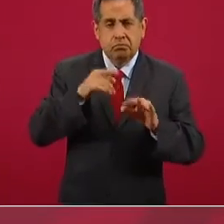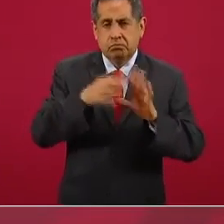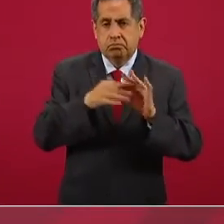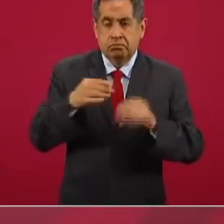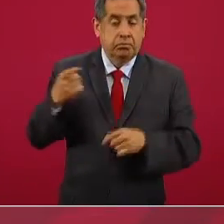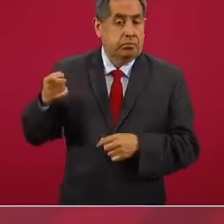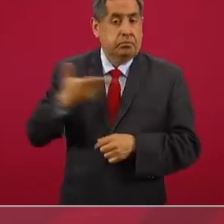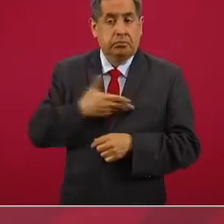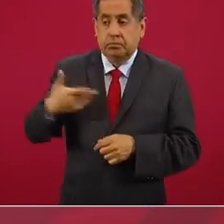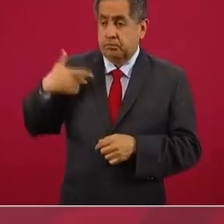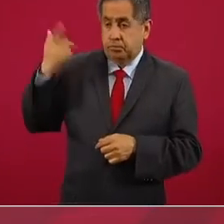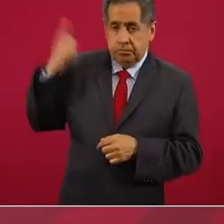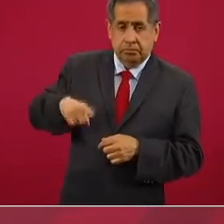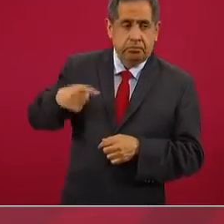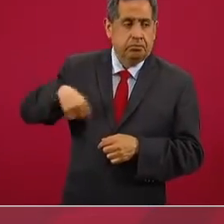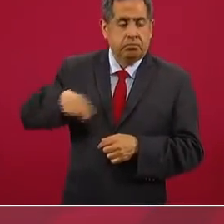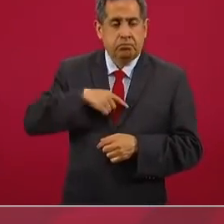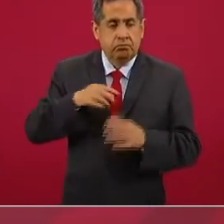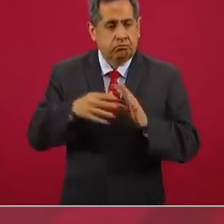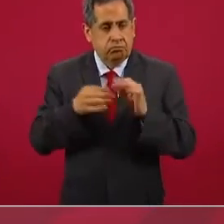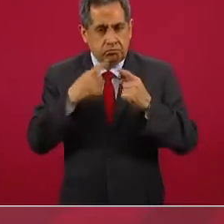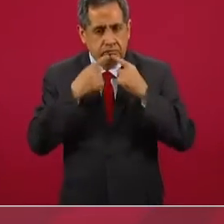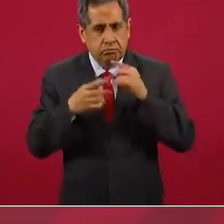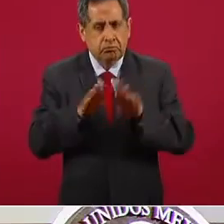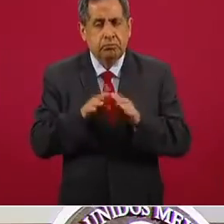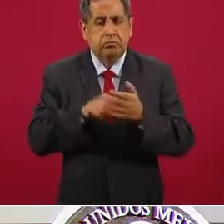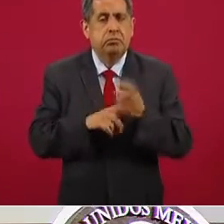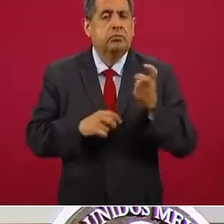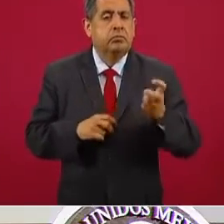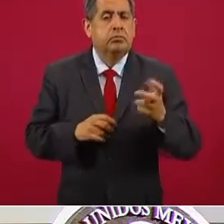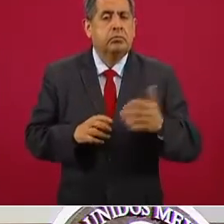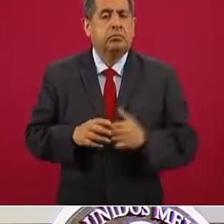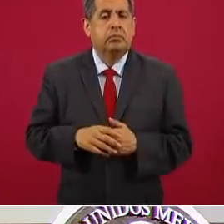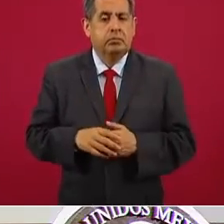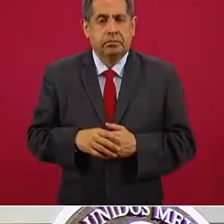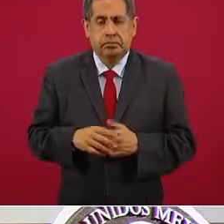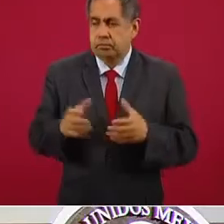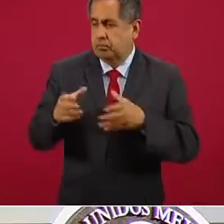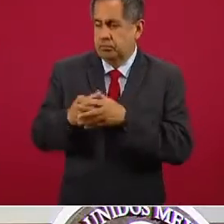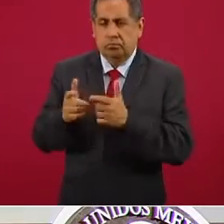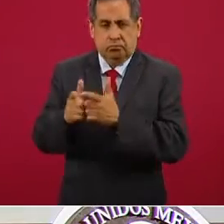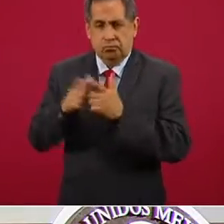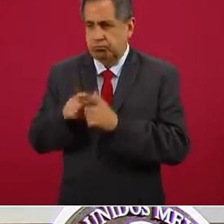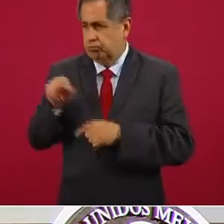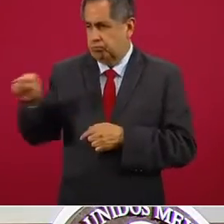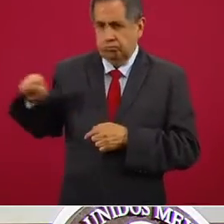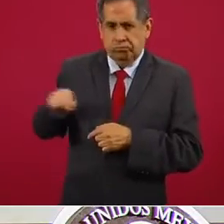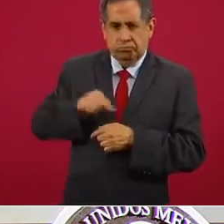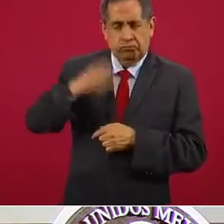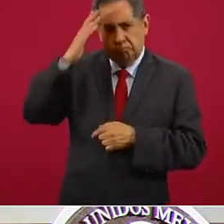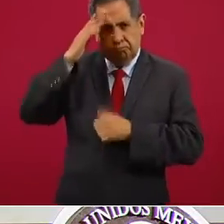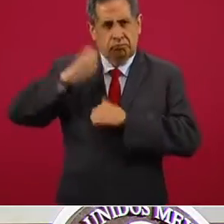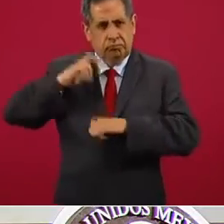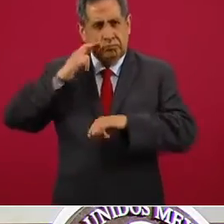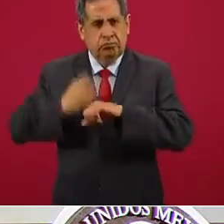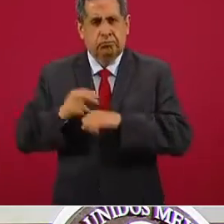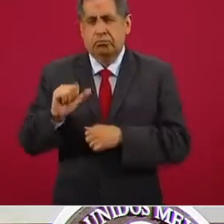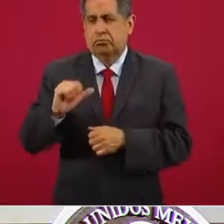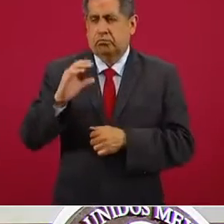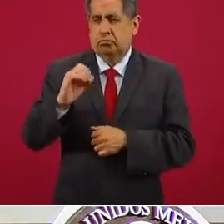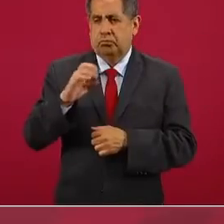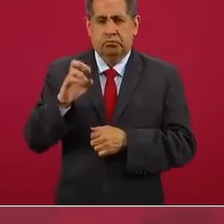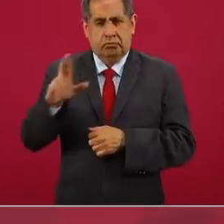instrucción muy puntual del presidente López Obrador. Esto lo trabajamos desde luego sectorialmente, encabezados por el doctor